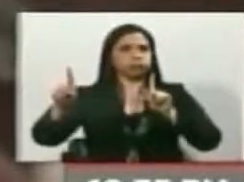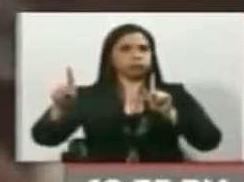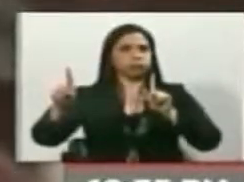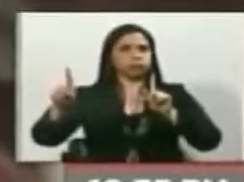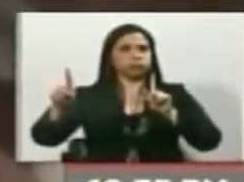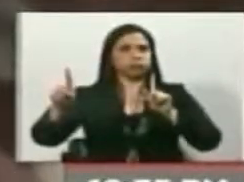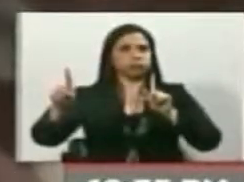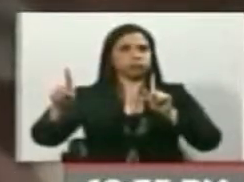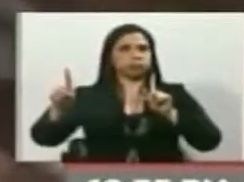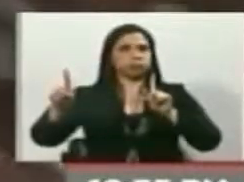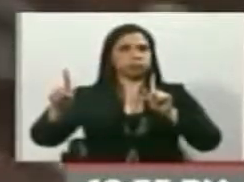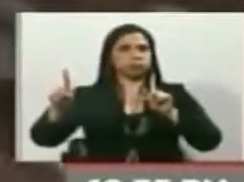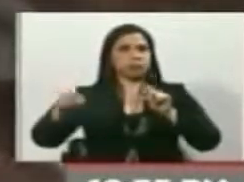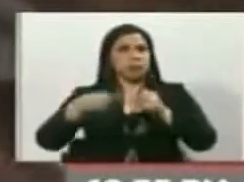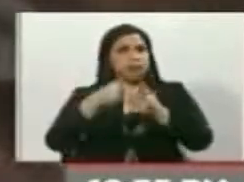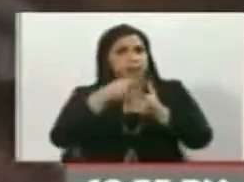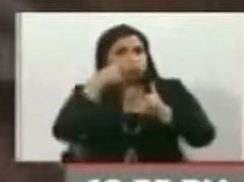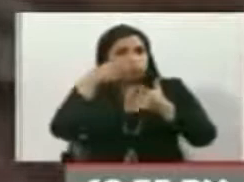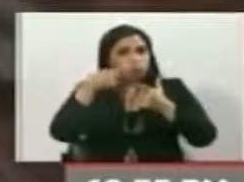Así que